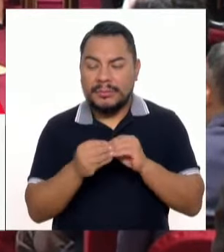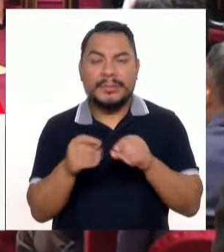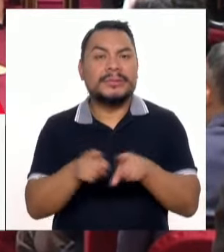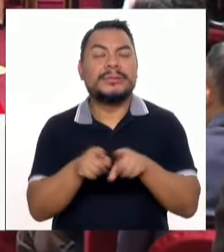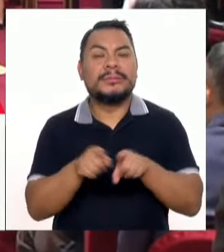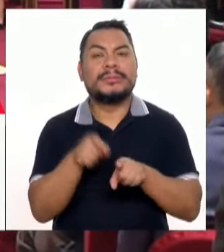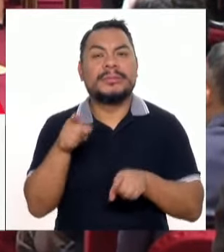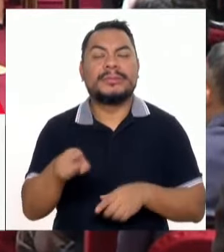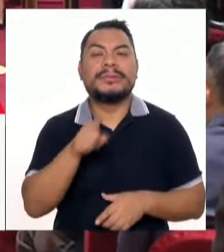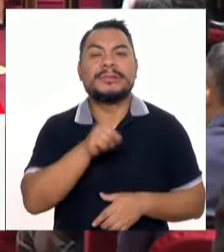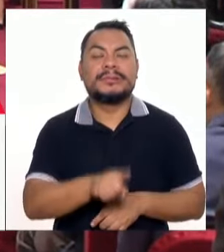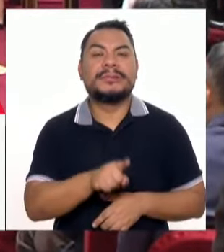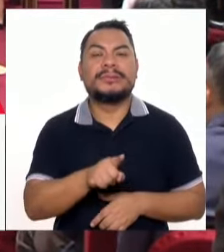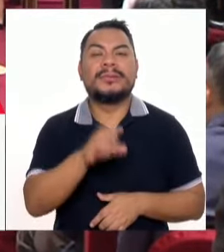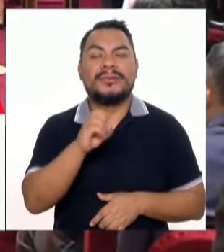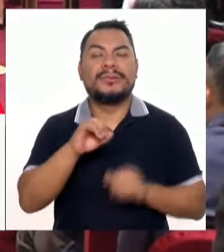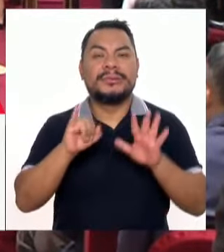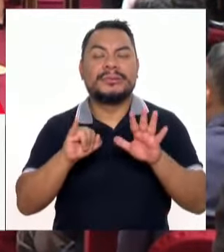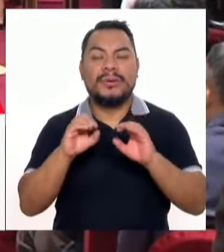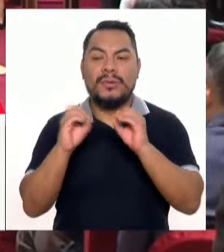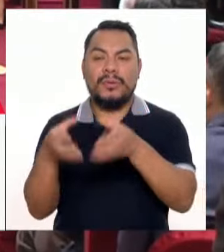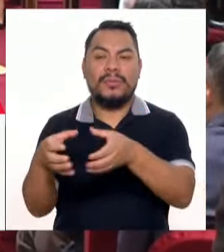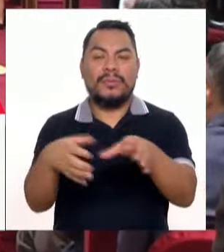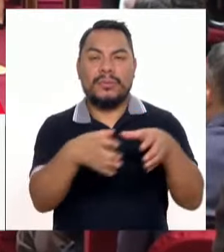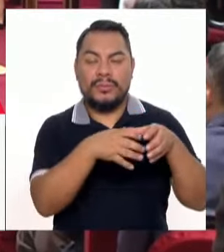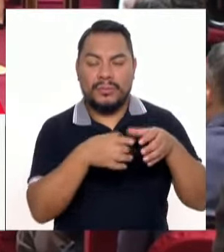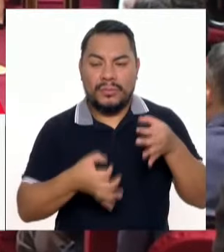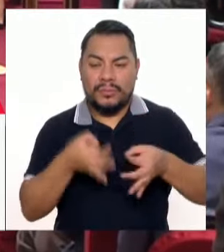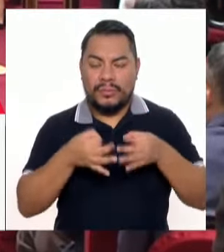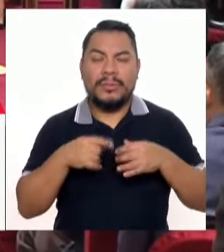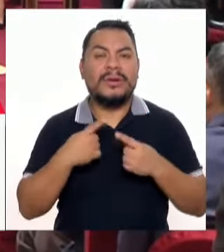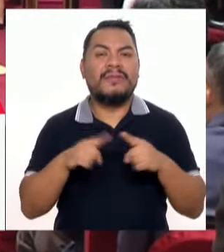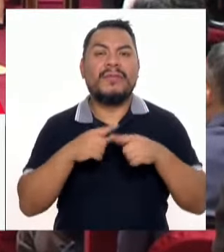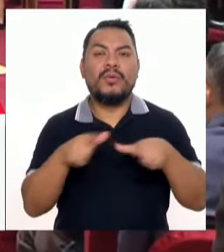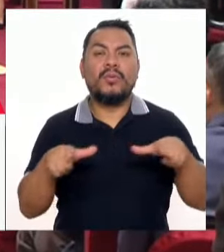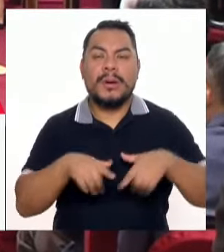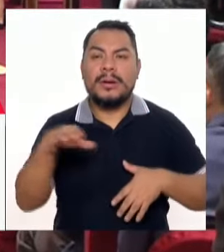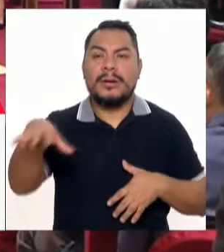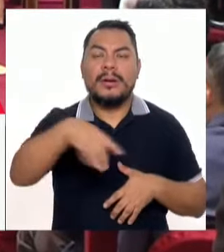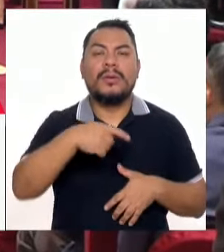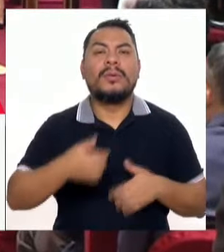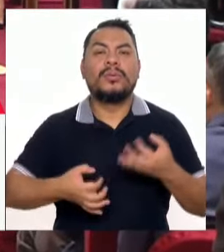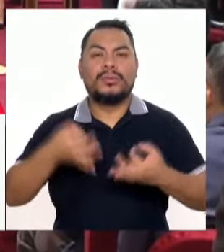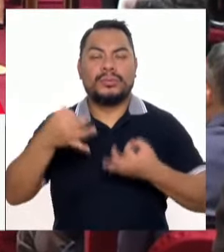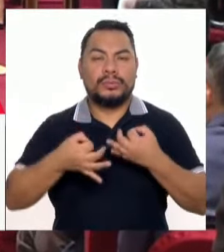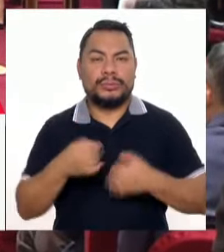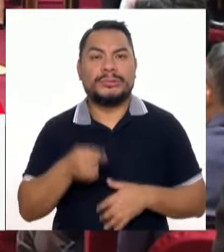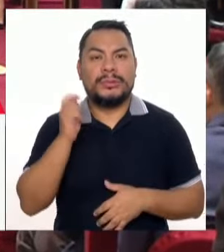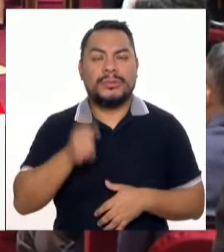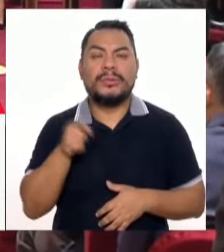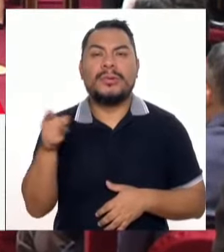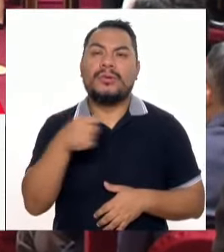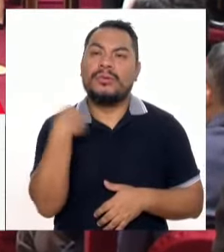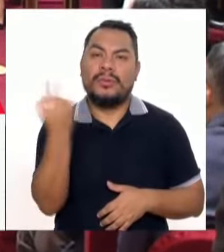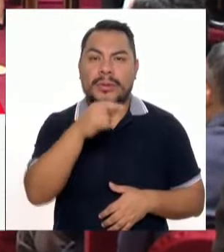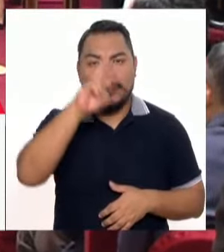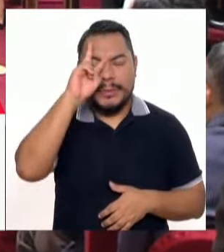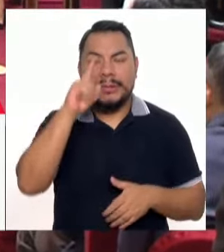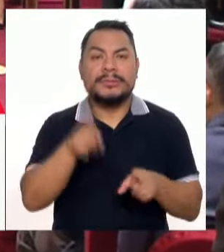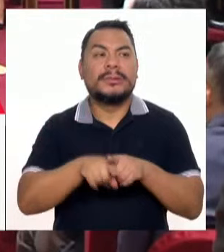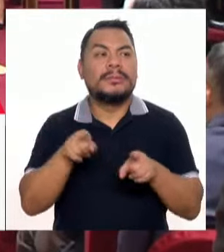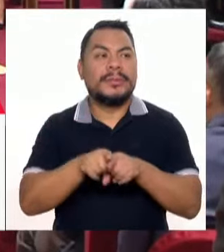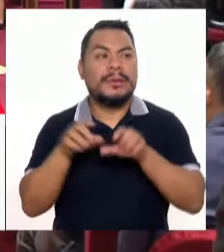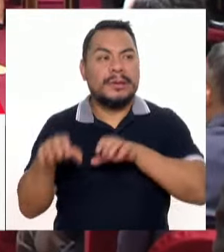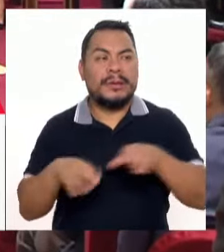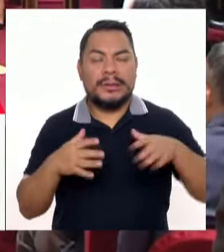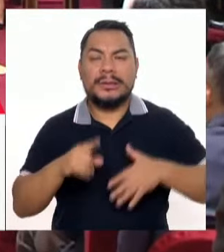además 106 órganos jurisdiccionales en las diferentes Cortes Superiores de Justicia a nivel nacional, así como el